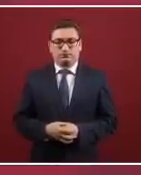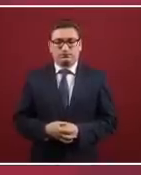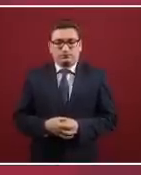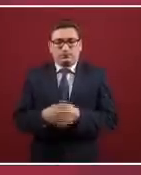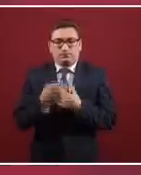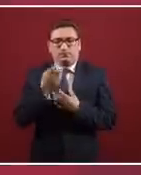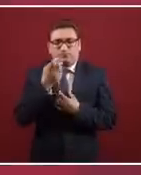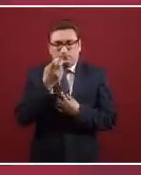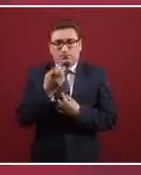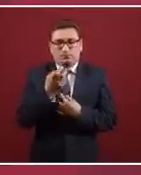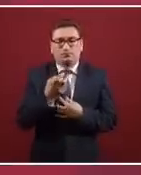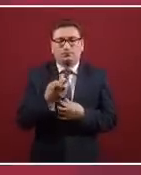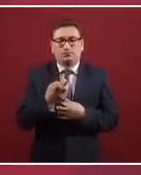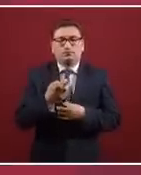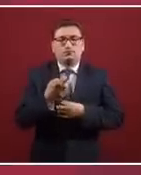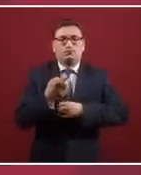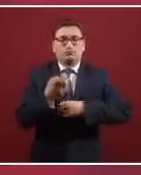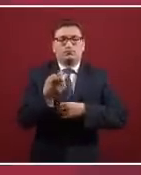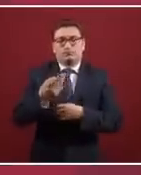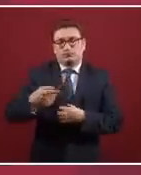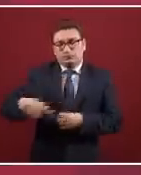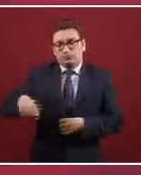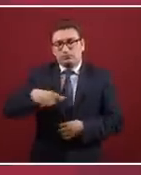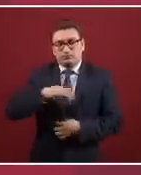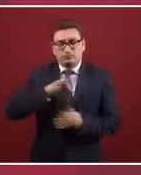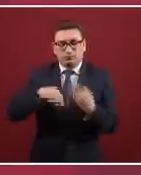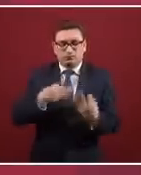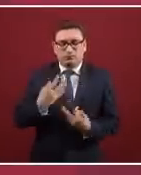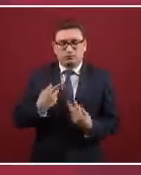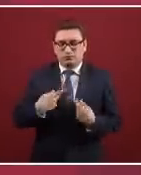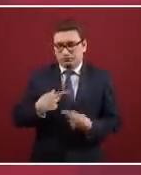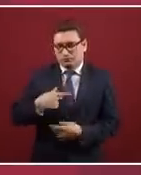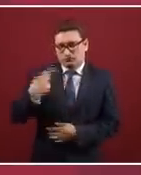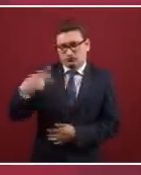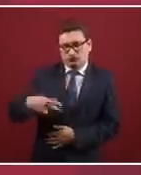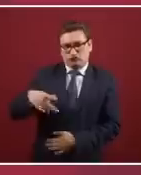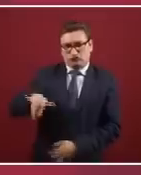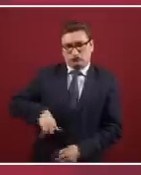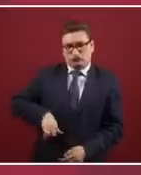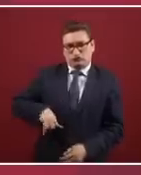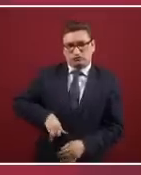Por eso representaban aquí los intereses de